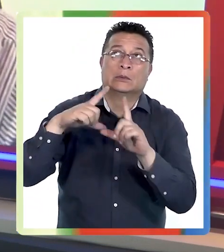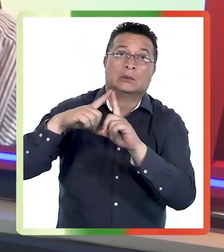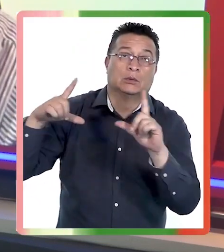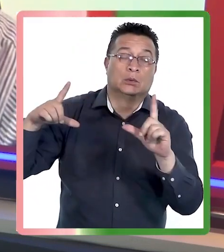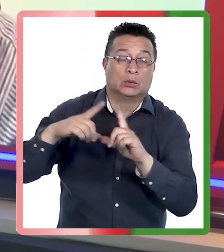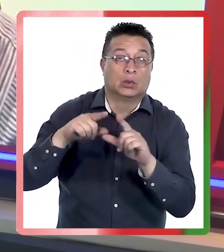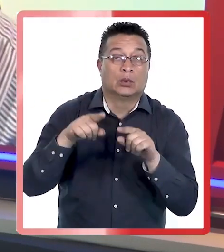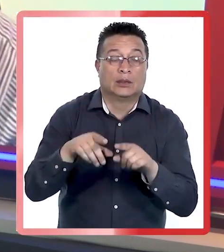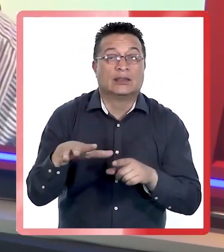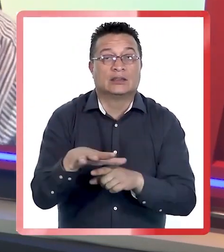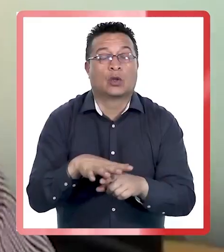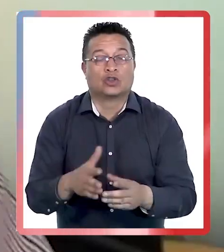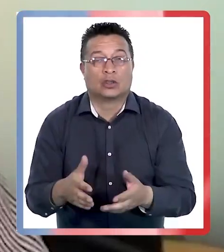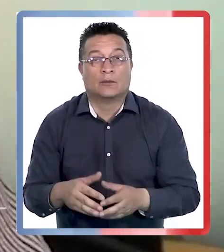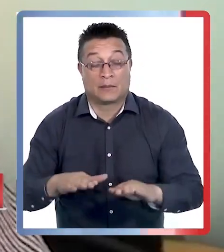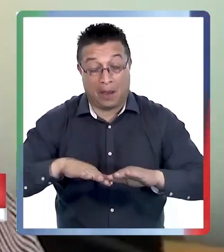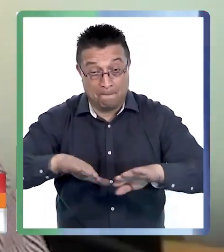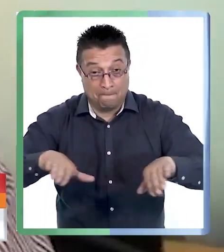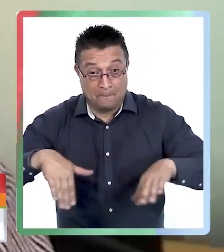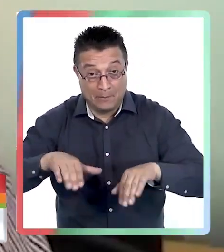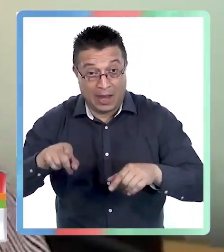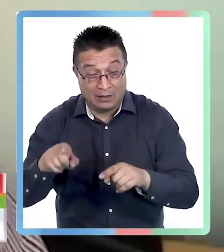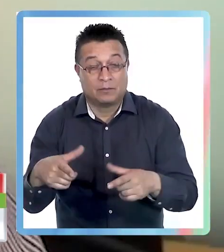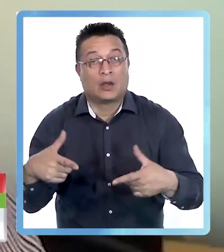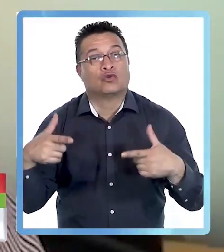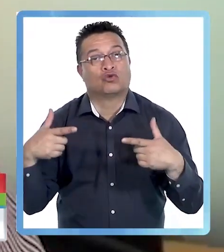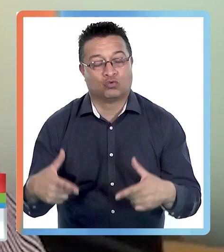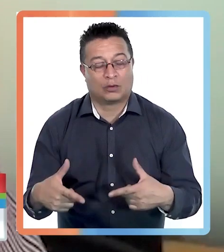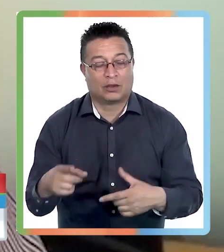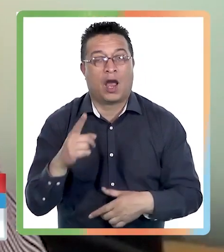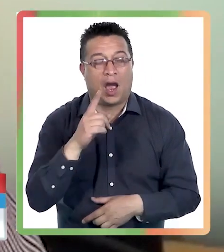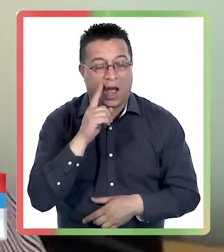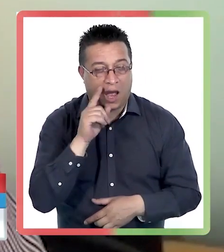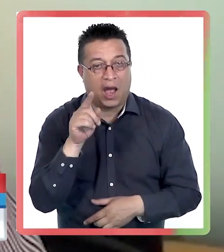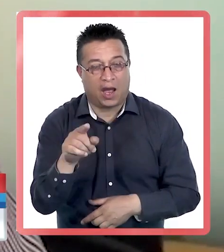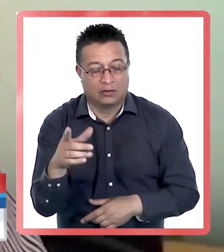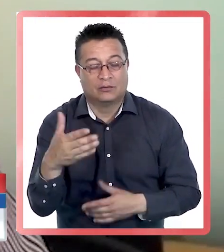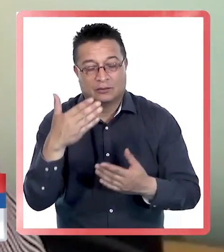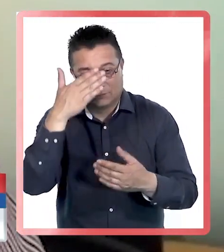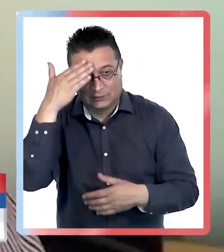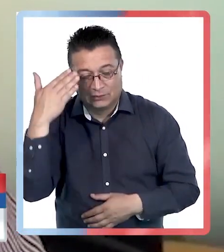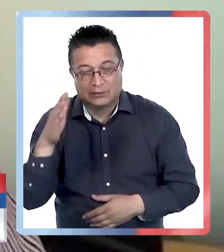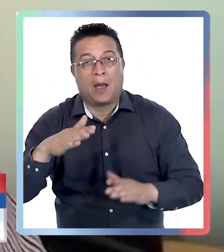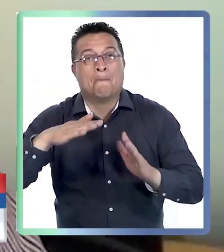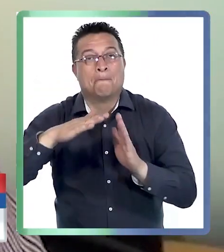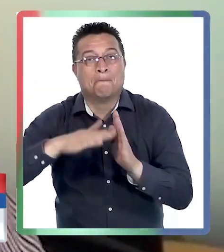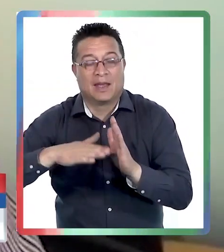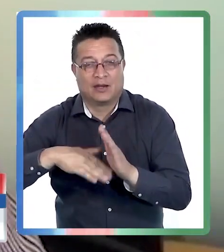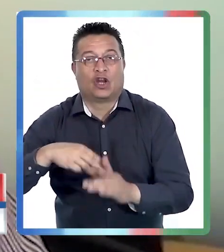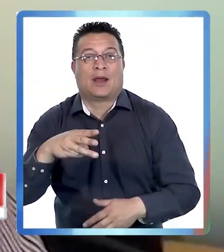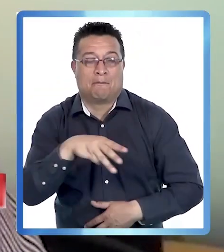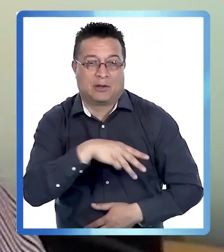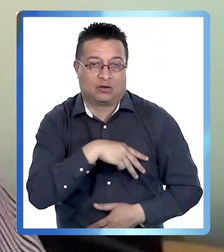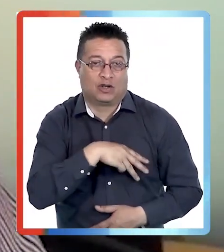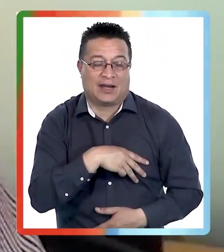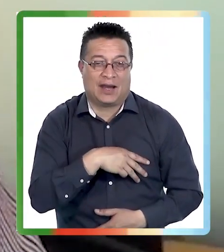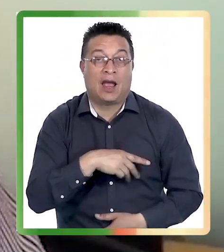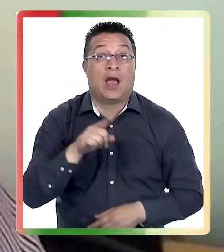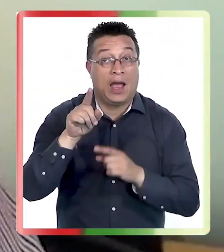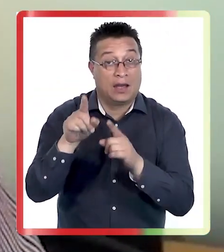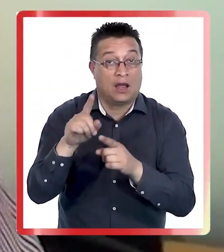al calor en esas situaciones? La playa, afortunadamente, hay una gradiente de temperatura mucho menor que la región